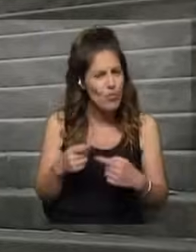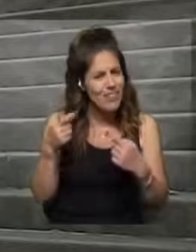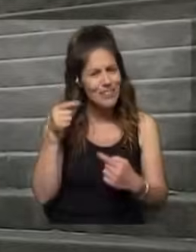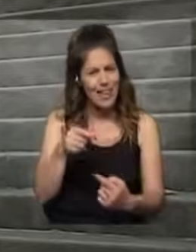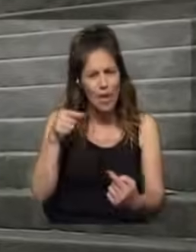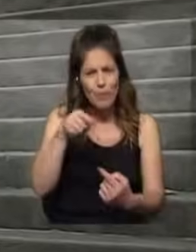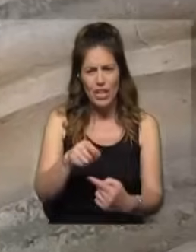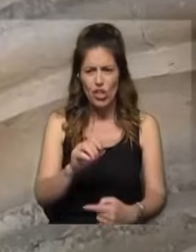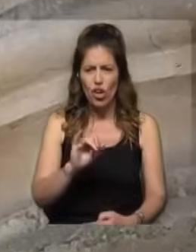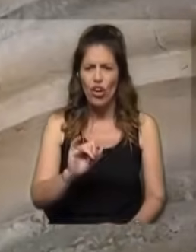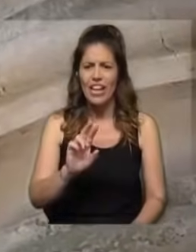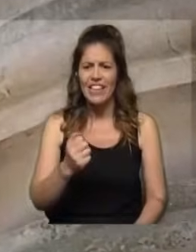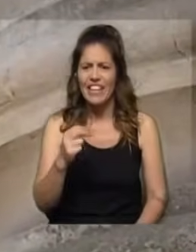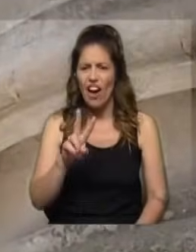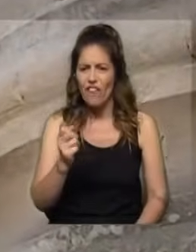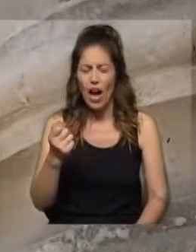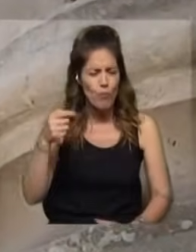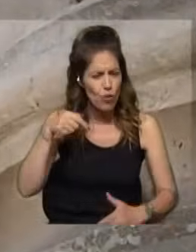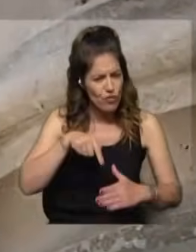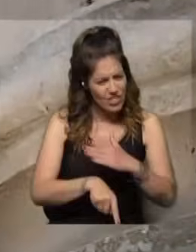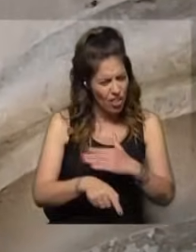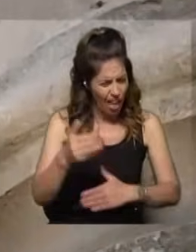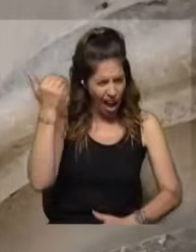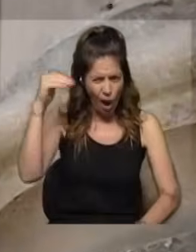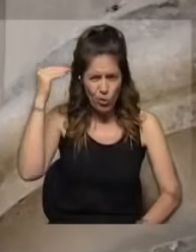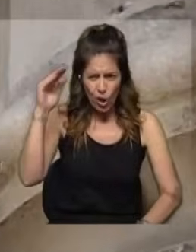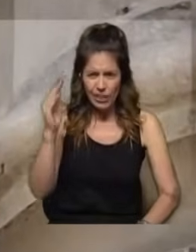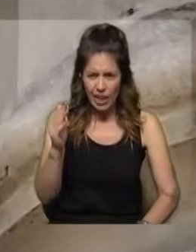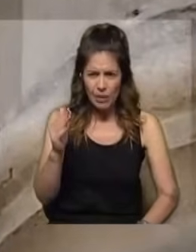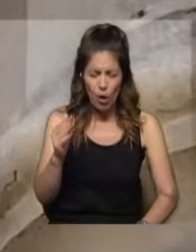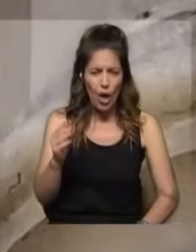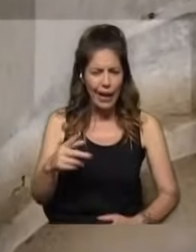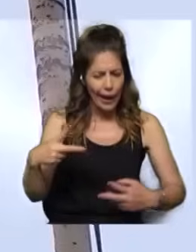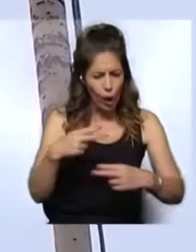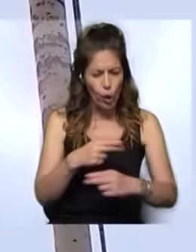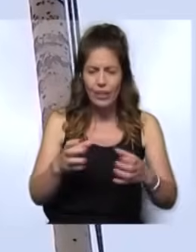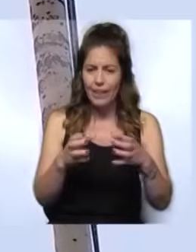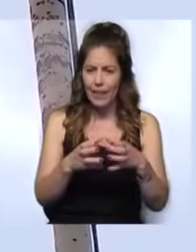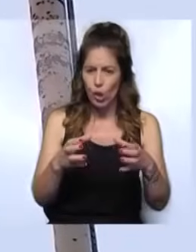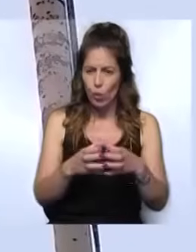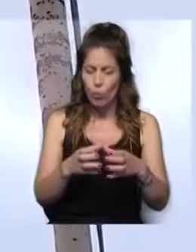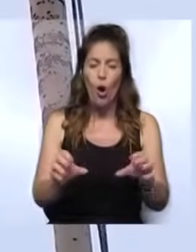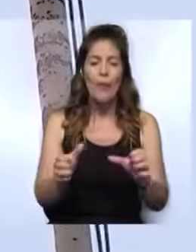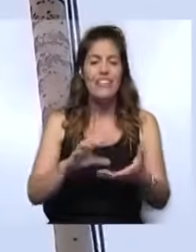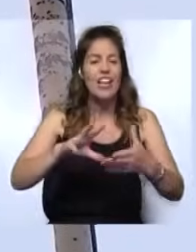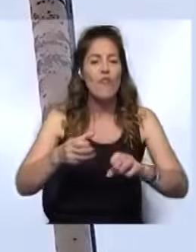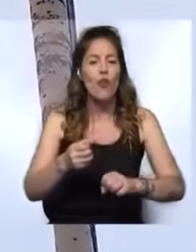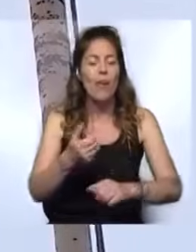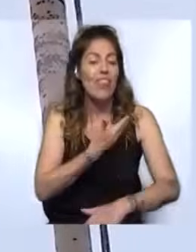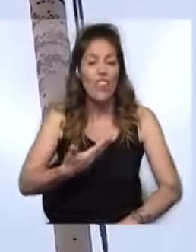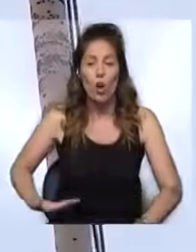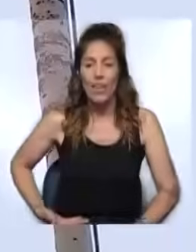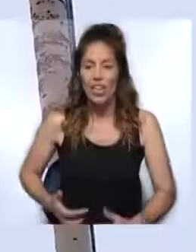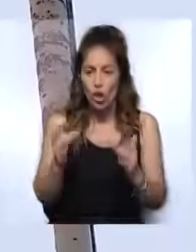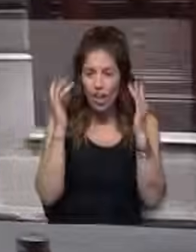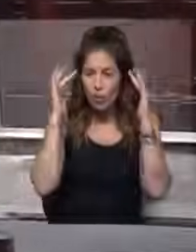el iaba y una profundización de este autoritarismo y del recorte de grupos pero que hace a la forma de gobierno de la enseñanza los